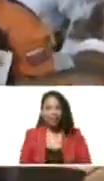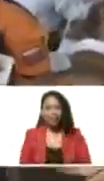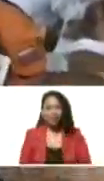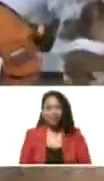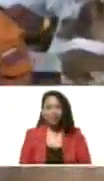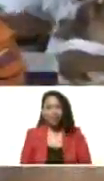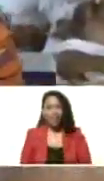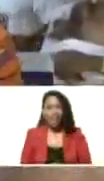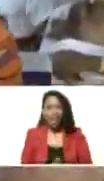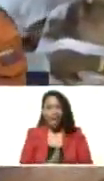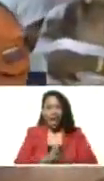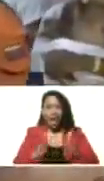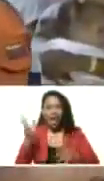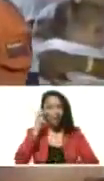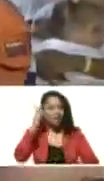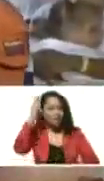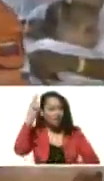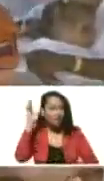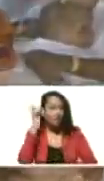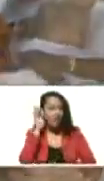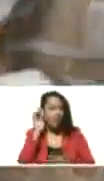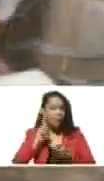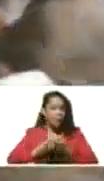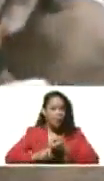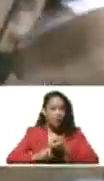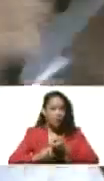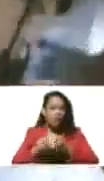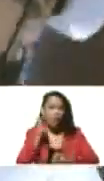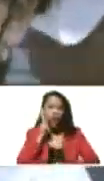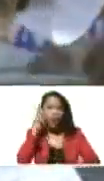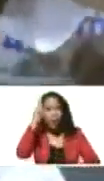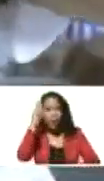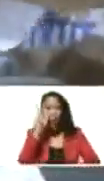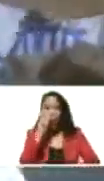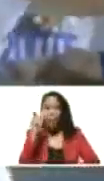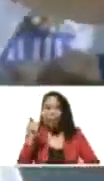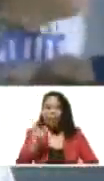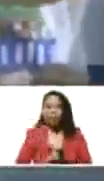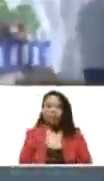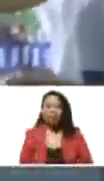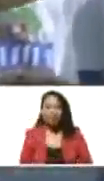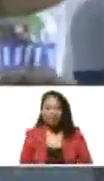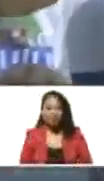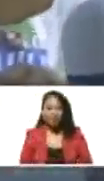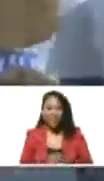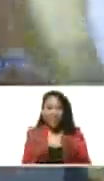Gran Cacica Urquía. Ahí está, pues, su escuela para los niños y las niñas.